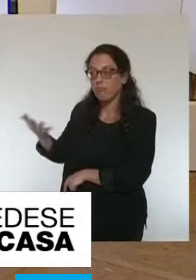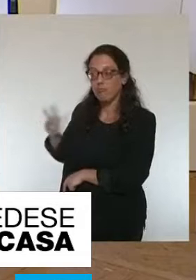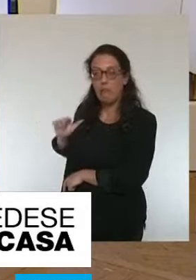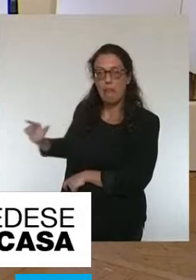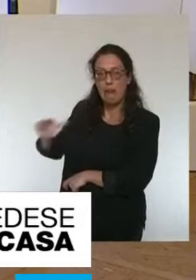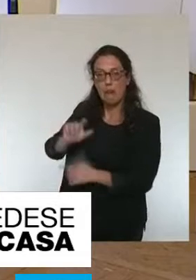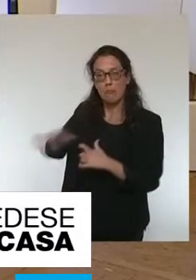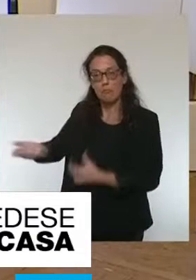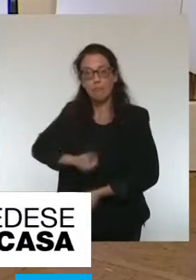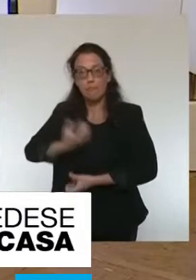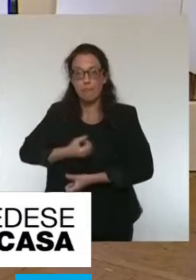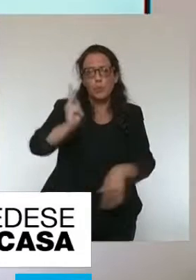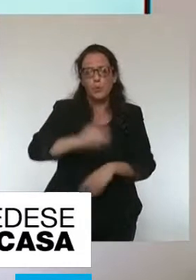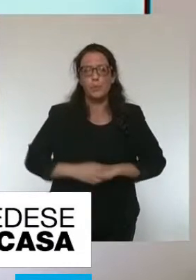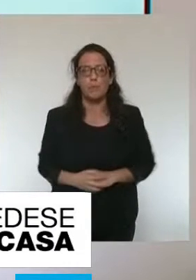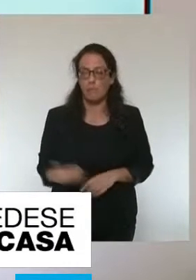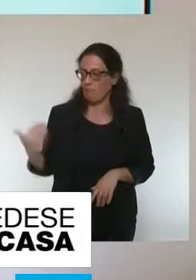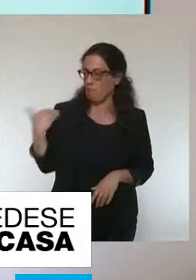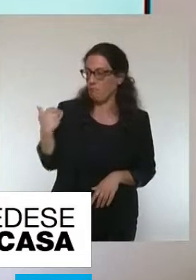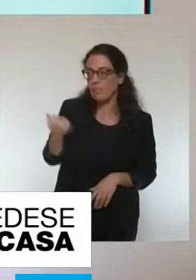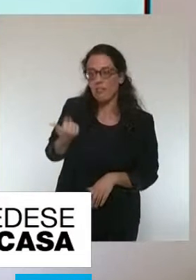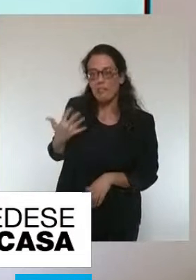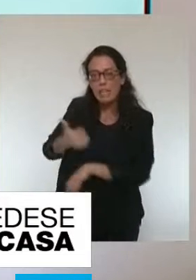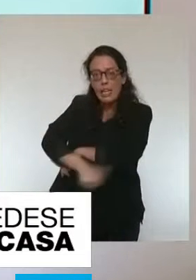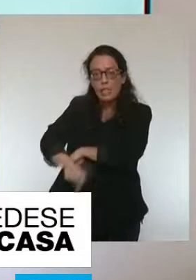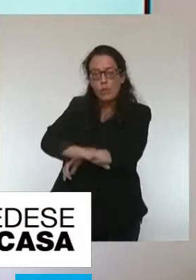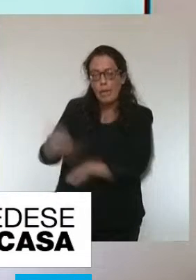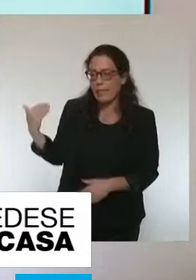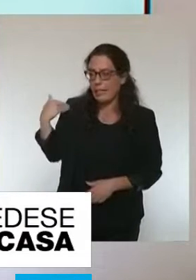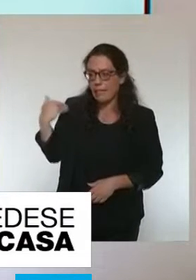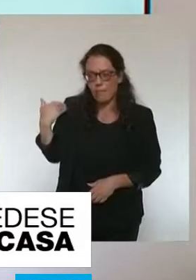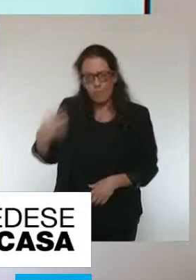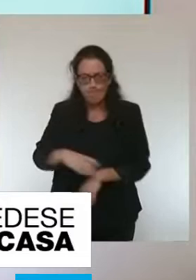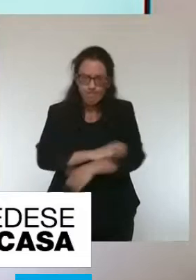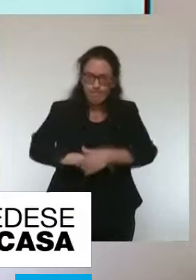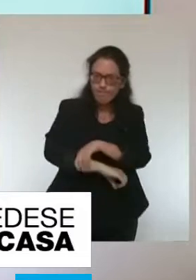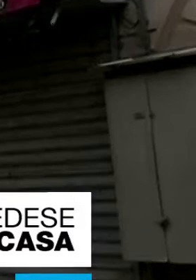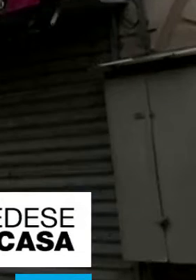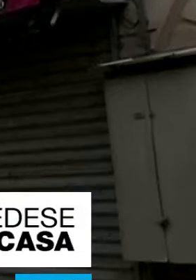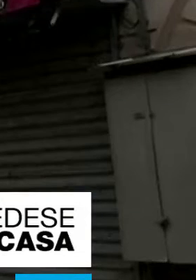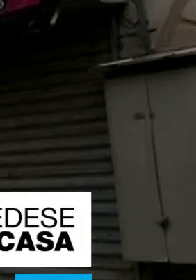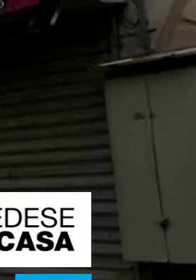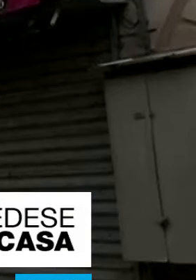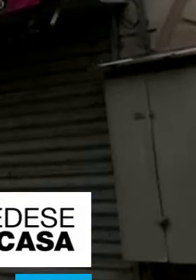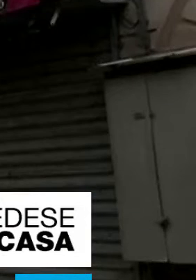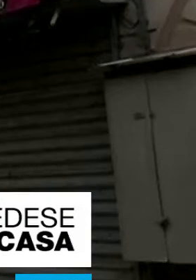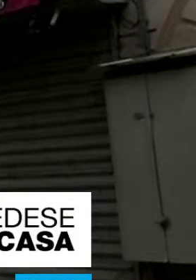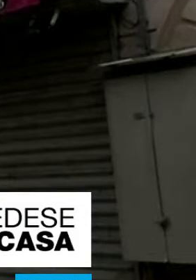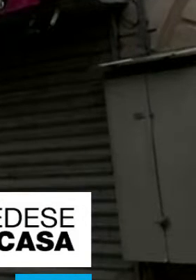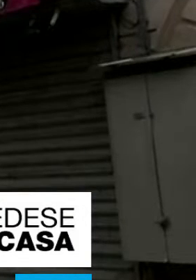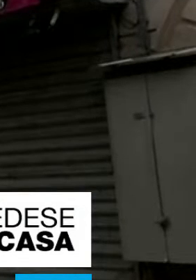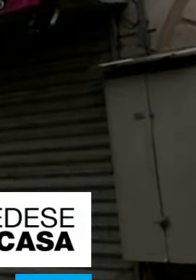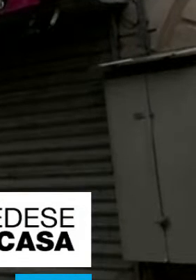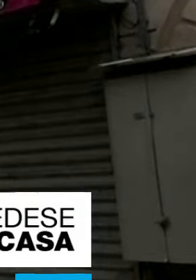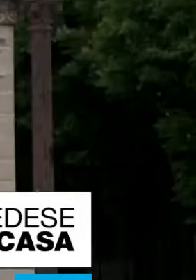aceleración que tenga el ritmo de contagio en el departamento siendo en día haya una mayor caída en los casos de kobe de 19 como podrán volver a